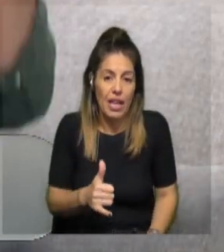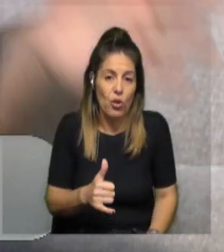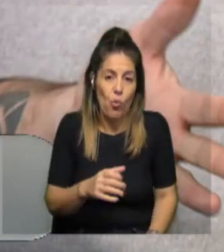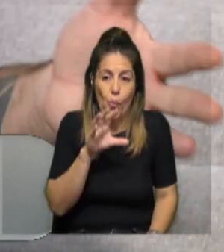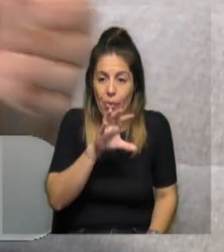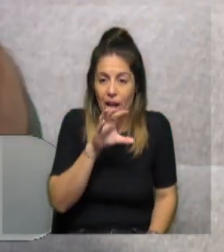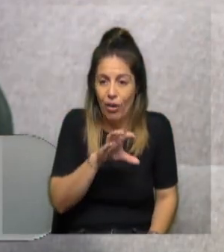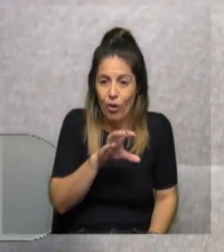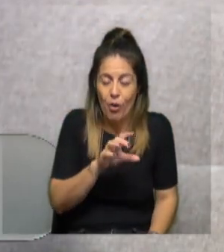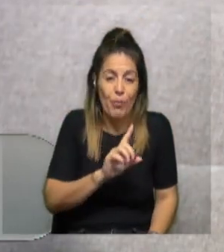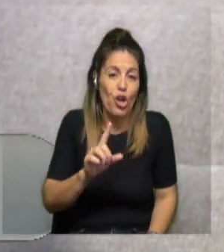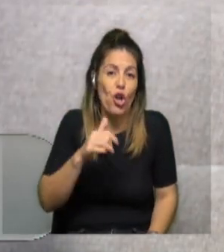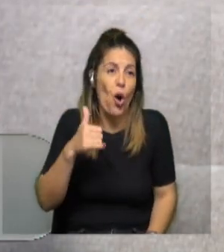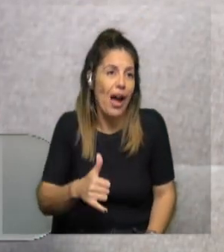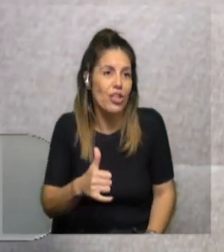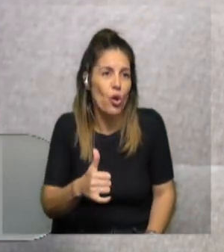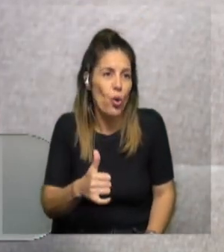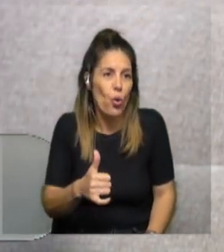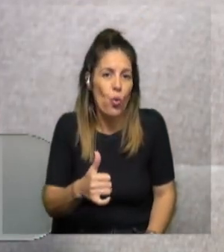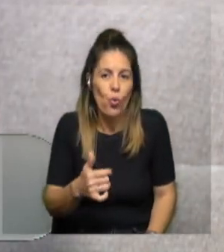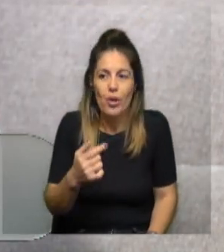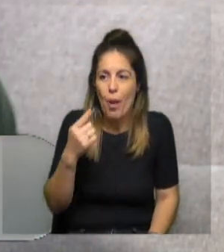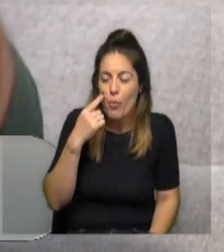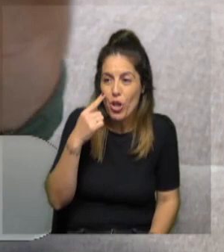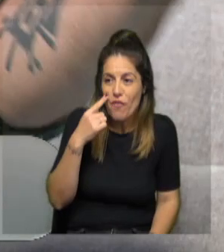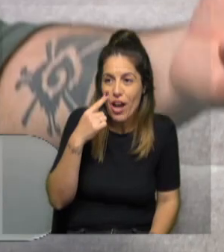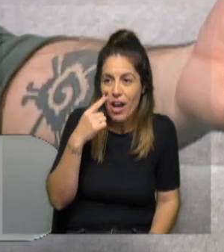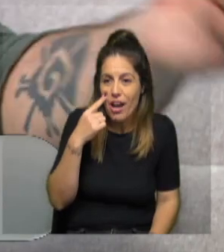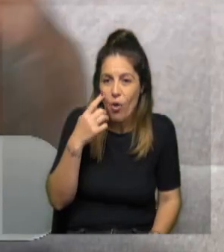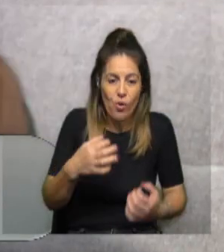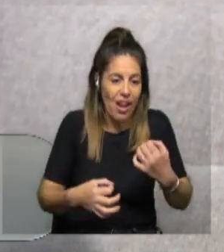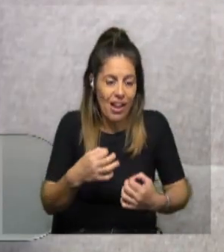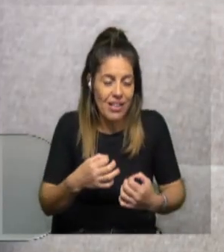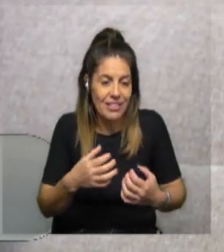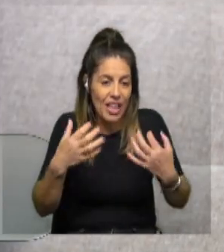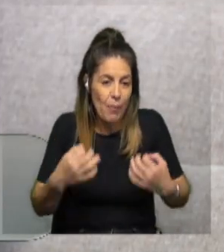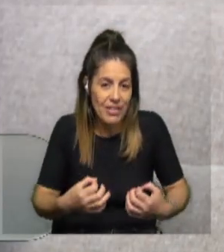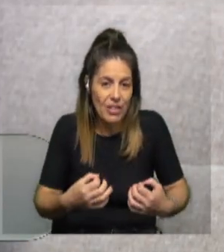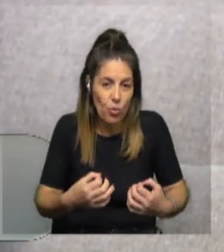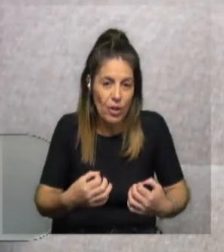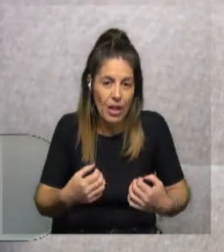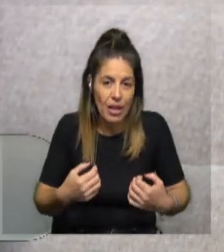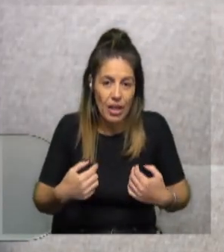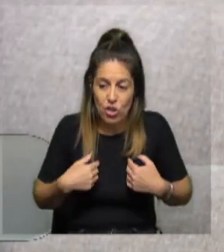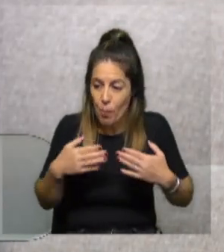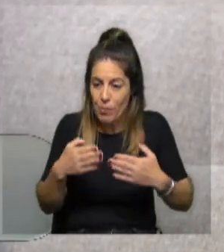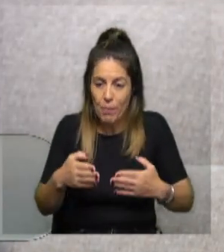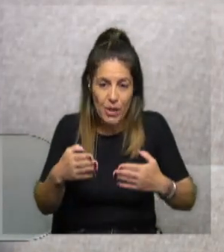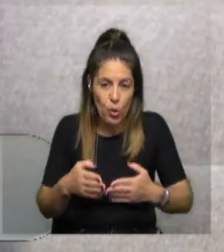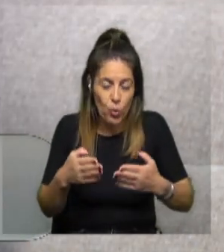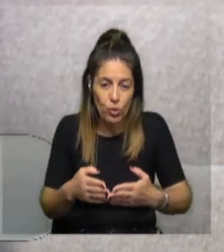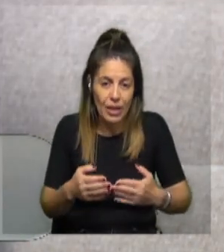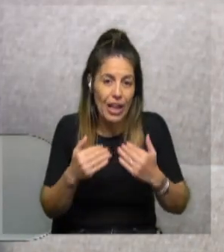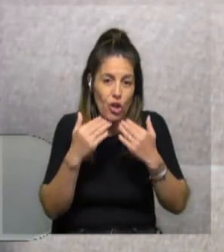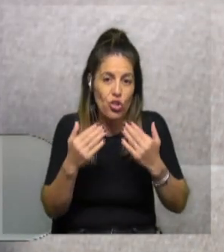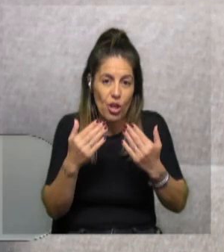ningún test... Onda, que a mí me asegure de que una persona, mediante mis preguntas, que todavía no existen, no sabríamos cuál hacerle,